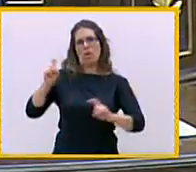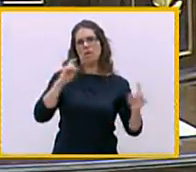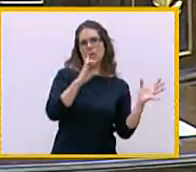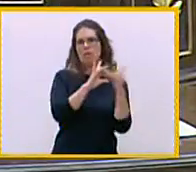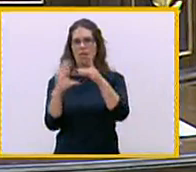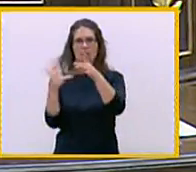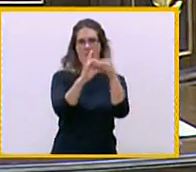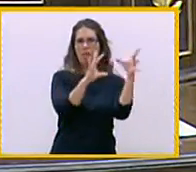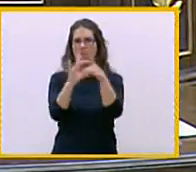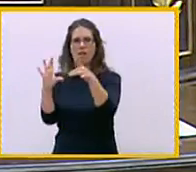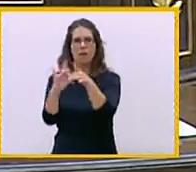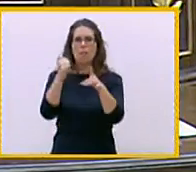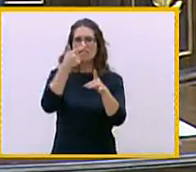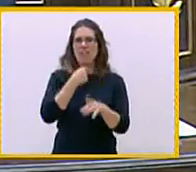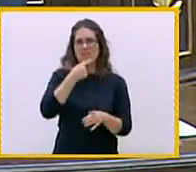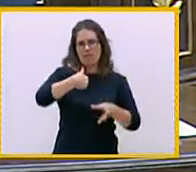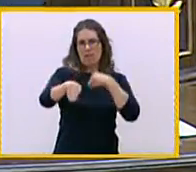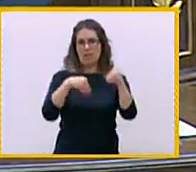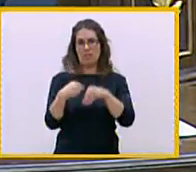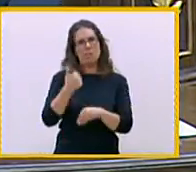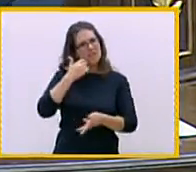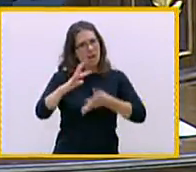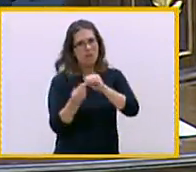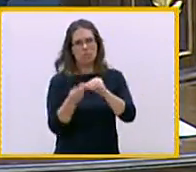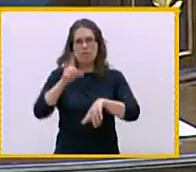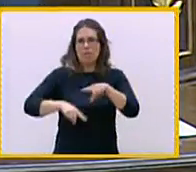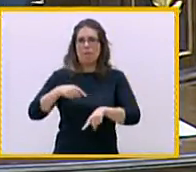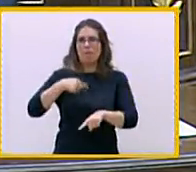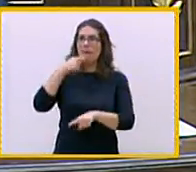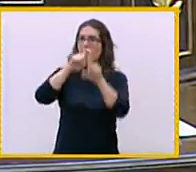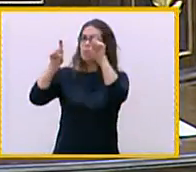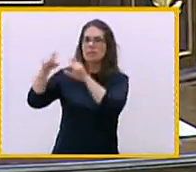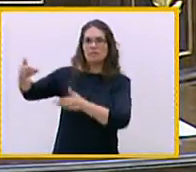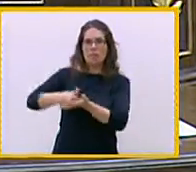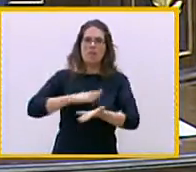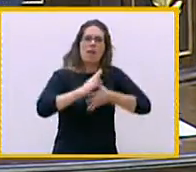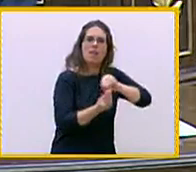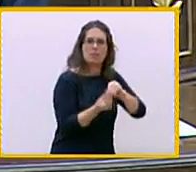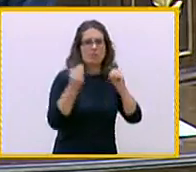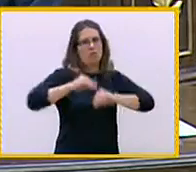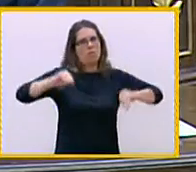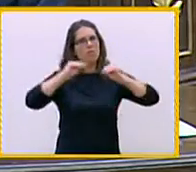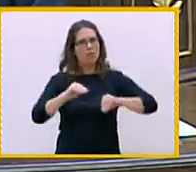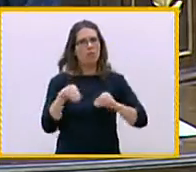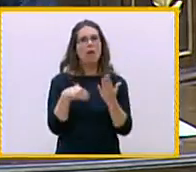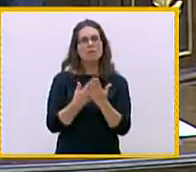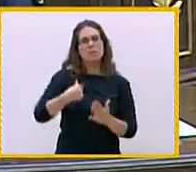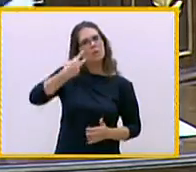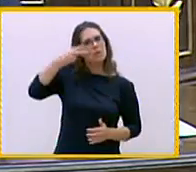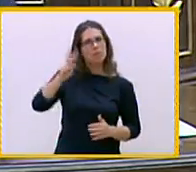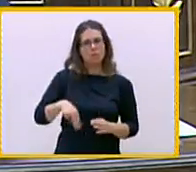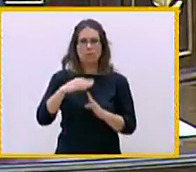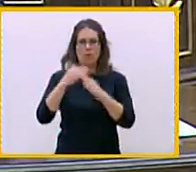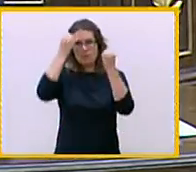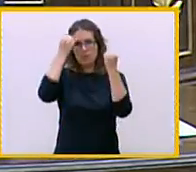formación más ajustada a la demanda de las empresas y el reconocimiento mutuo de los estudios superiores, de